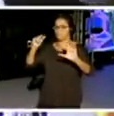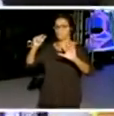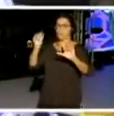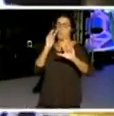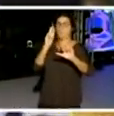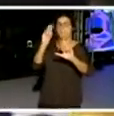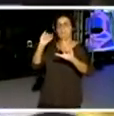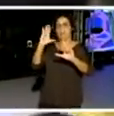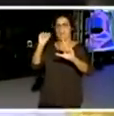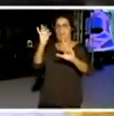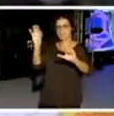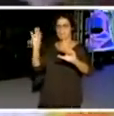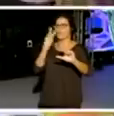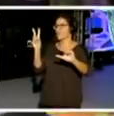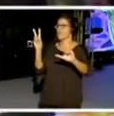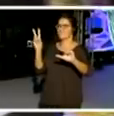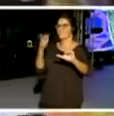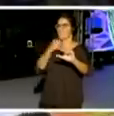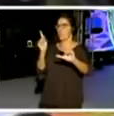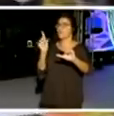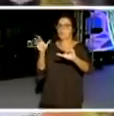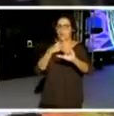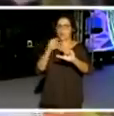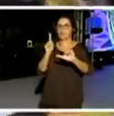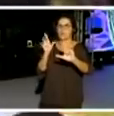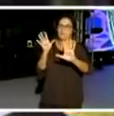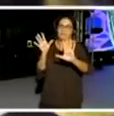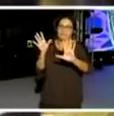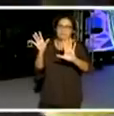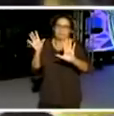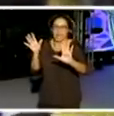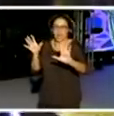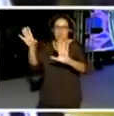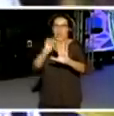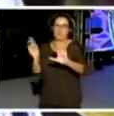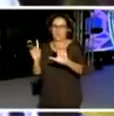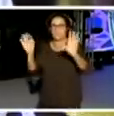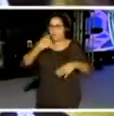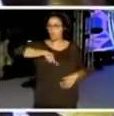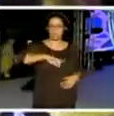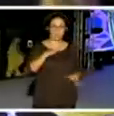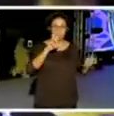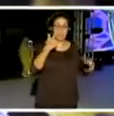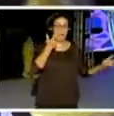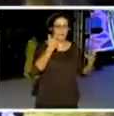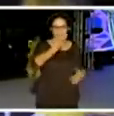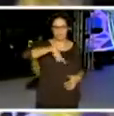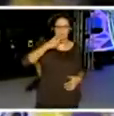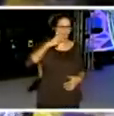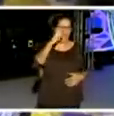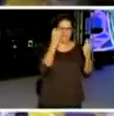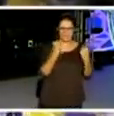entienden. En cambio, nosotros somos unos perfectos conocedores del mundo del arte y vamos a demostrar que en esto de